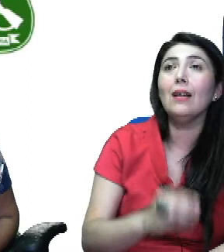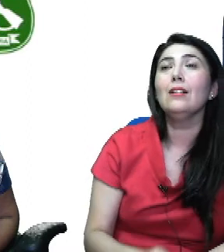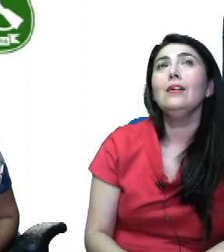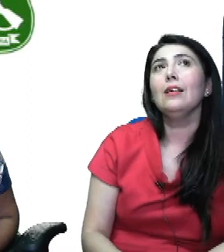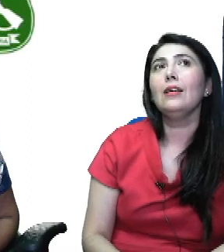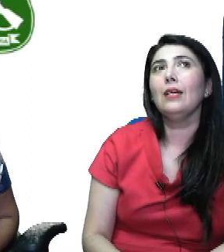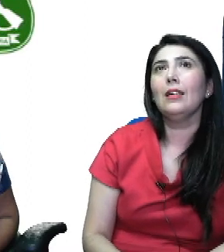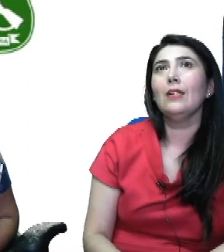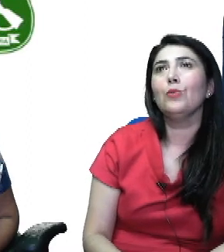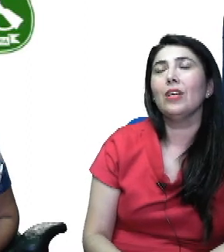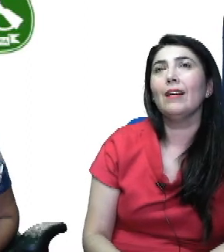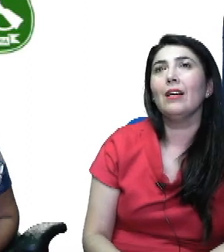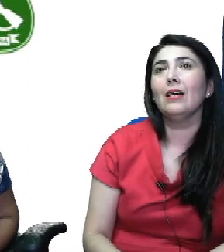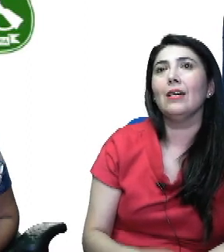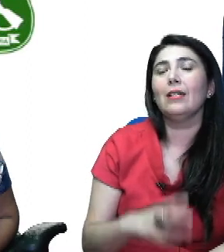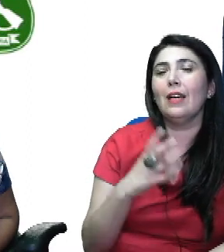óptica